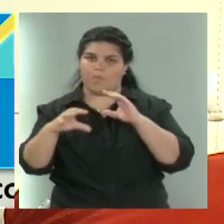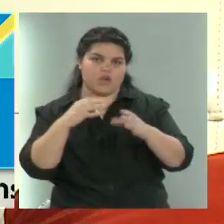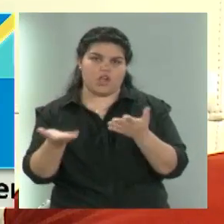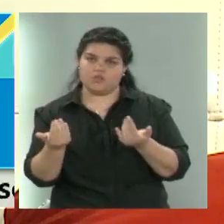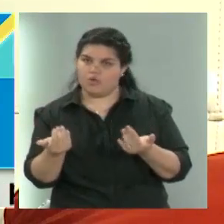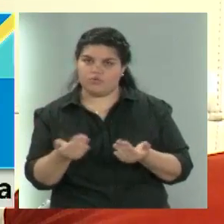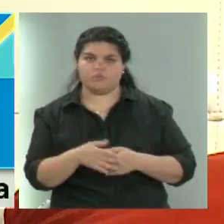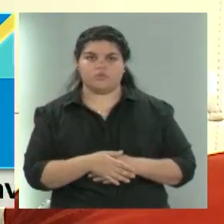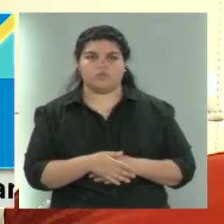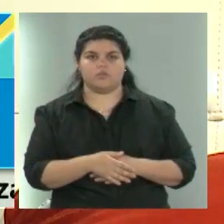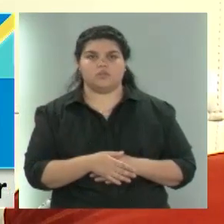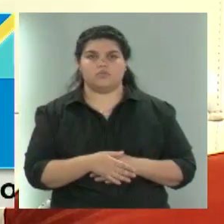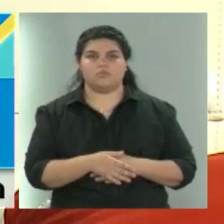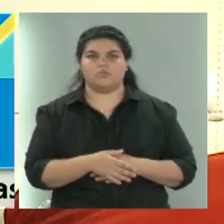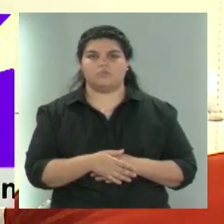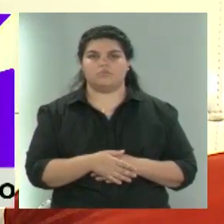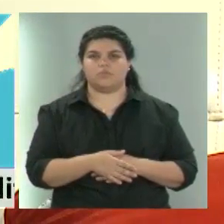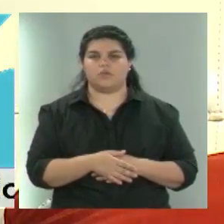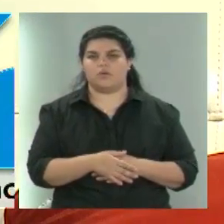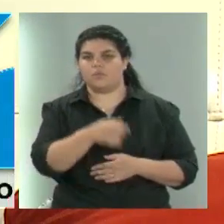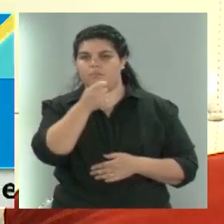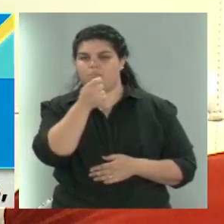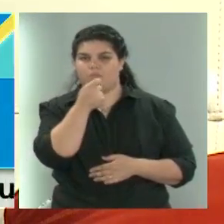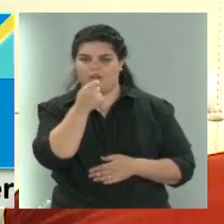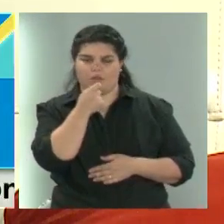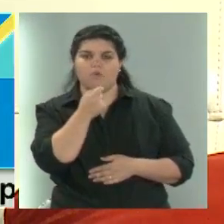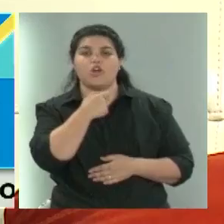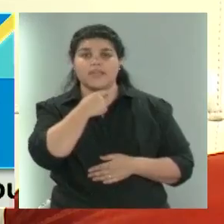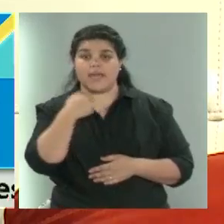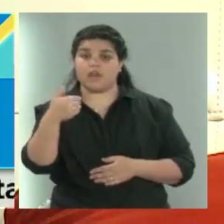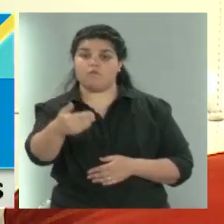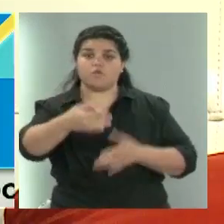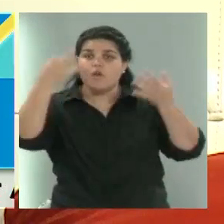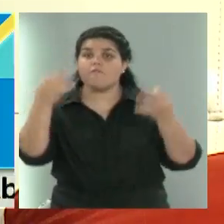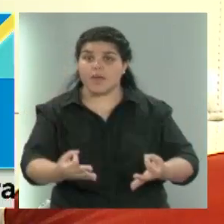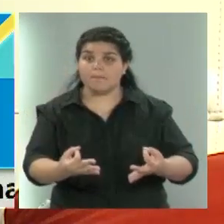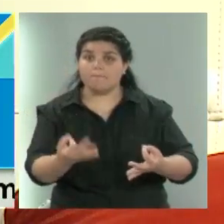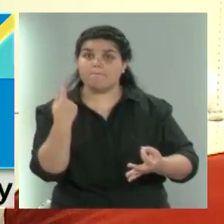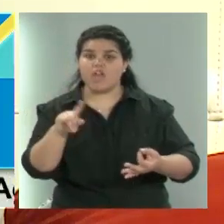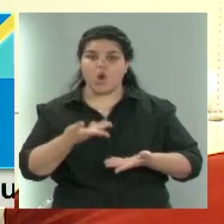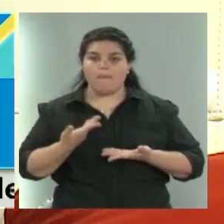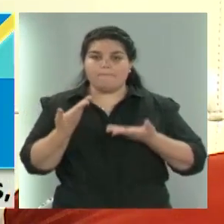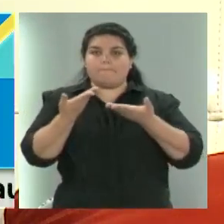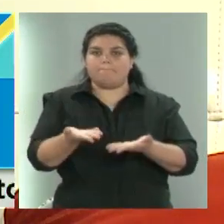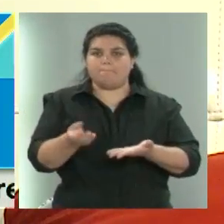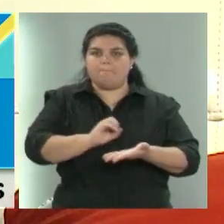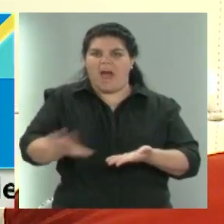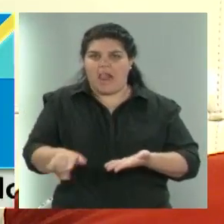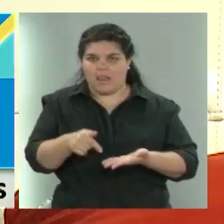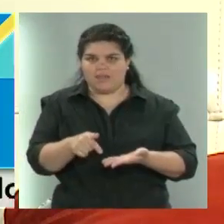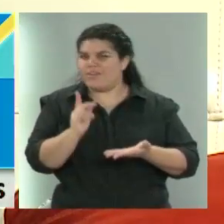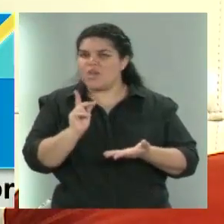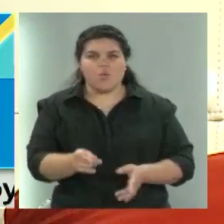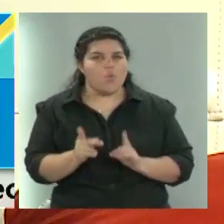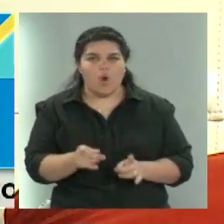Es como presentar mal el bien que se pretende, ¿no? Entonces crea todo estos desencuentros, ¿no? Estos